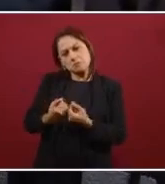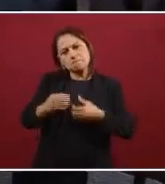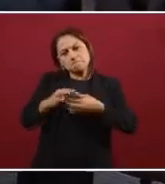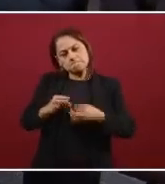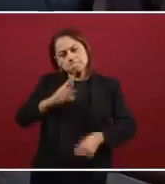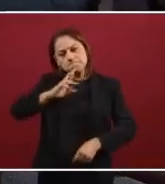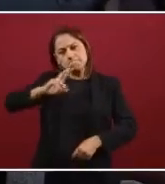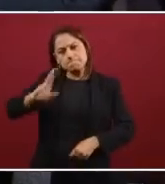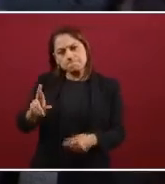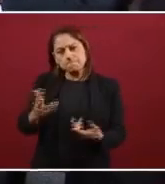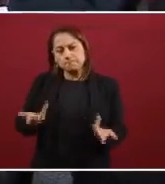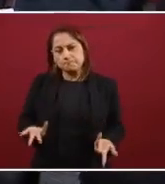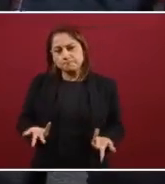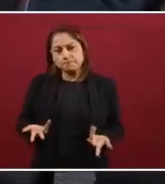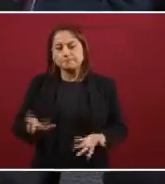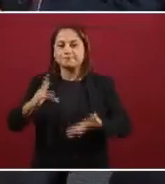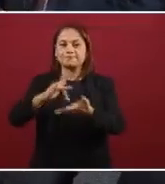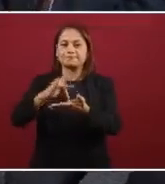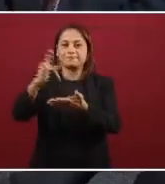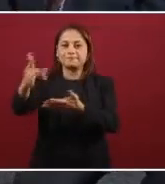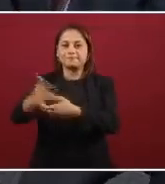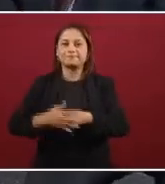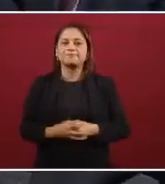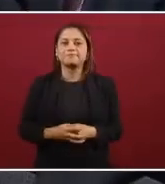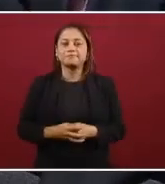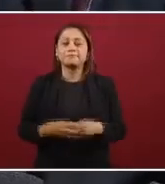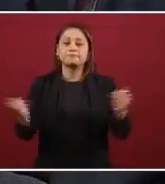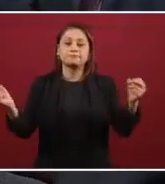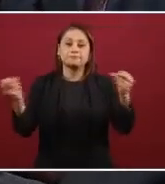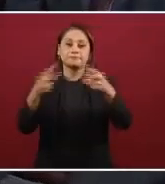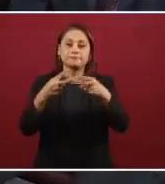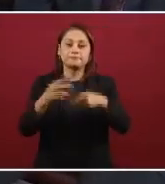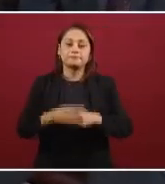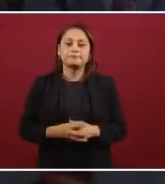contestando a todo. Muchas gracias, nos vemos.